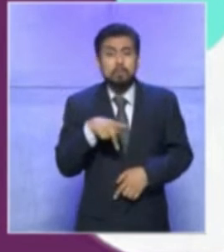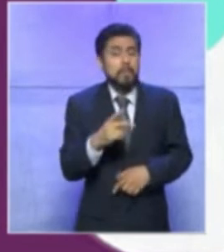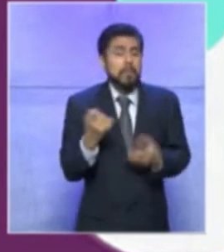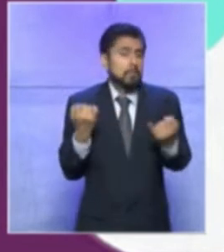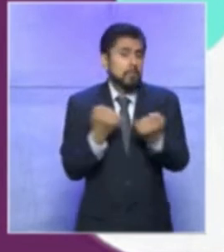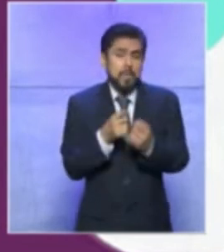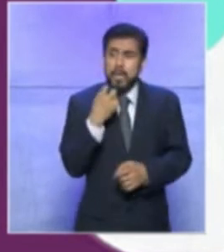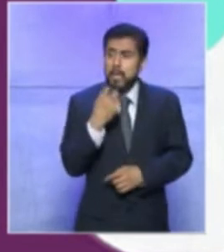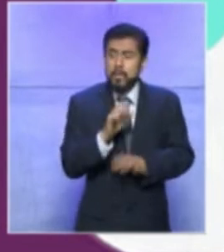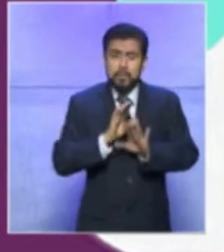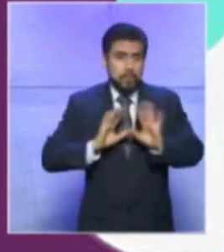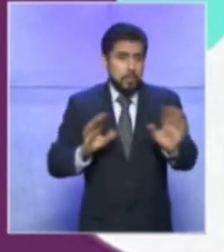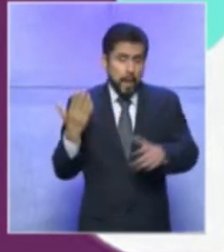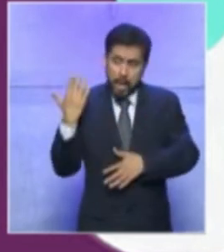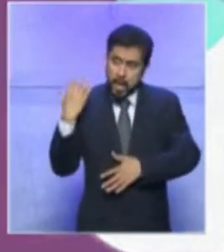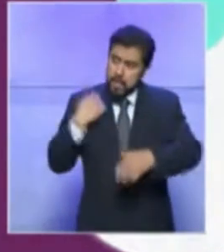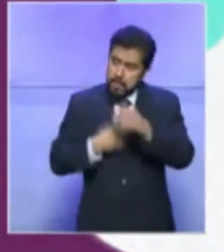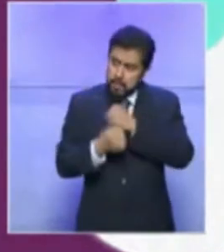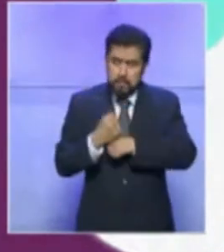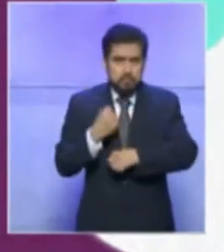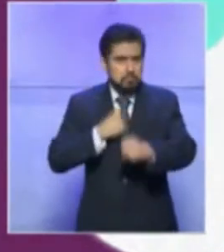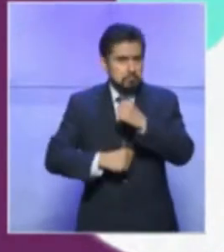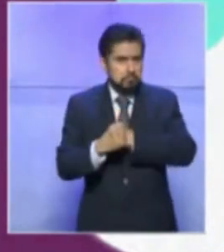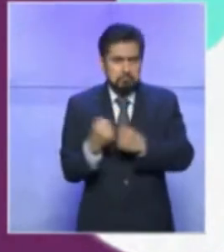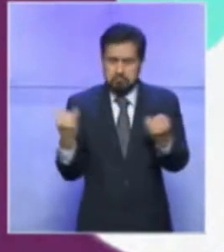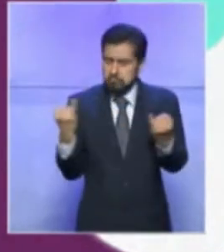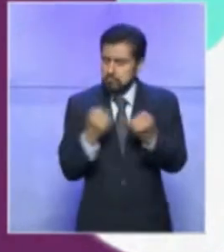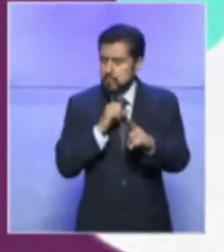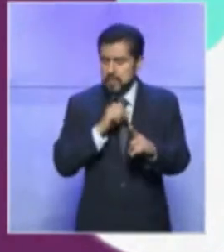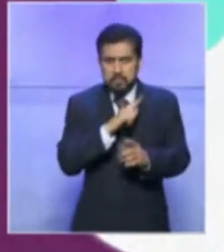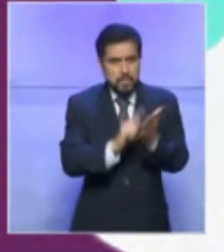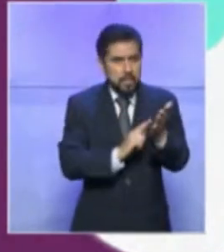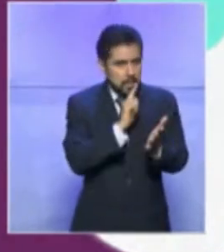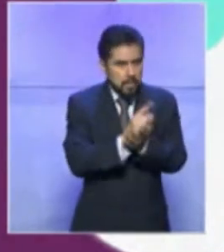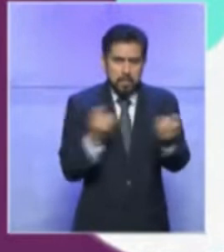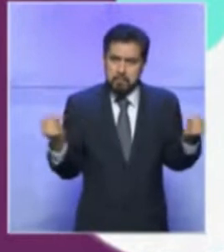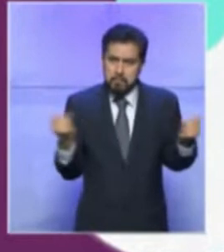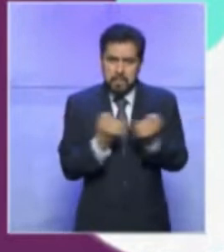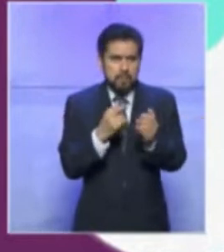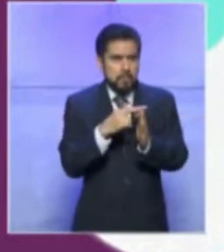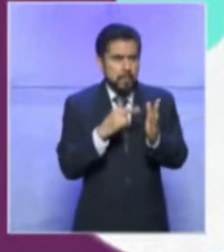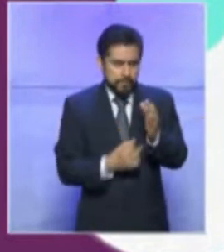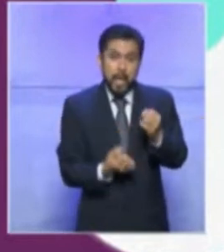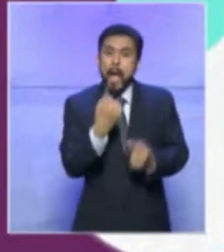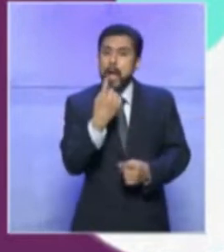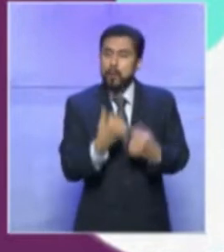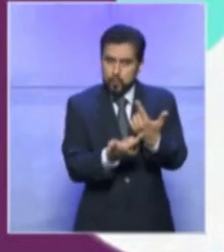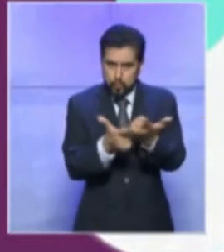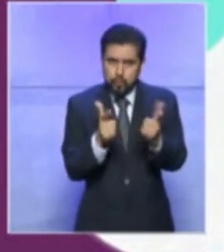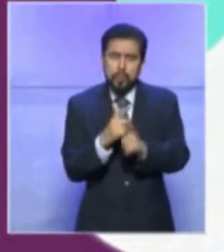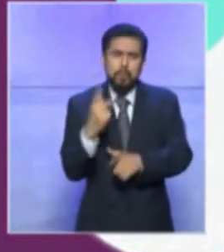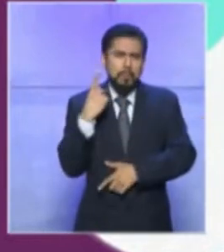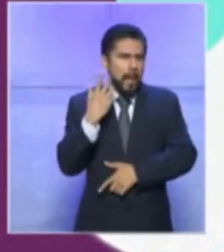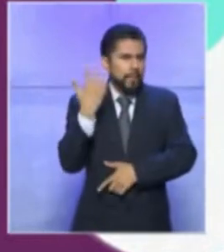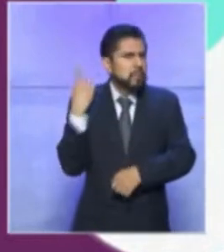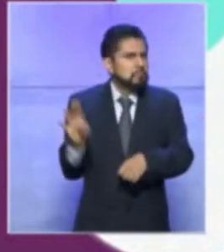manera consistente. Ahora, distintas fuerzas políticas se han visto beneficiadas. Esta forma de entender